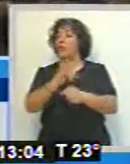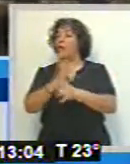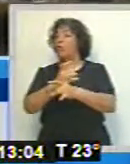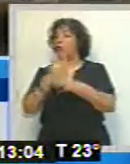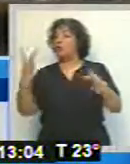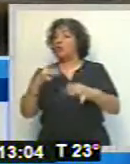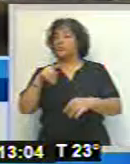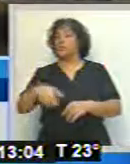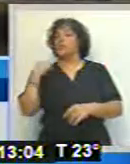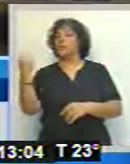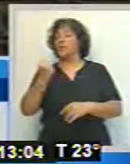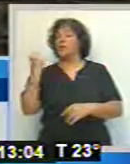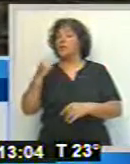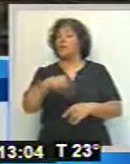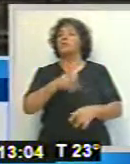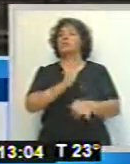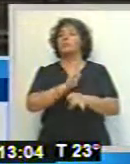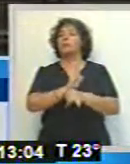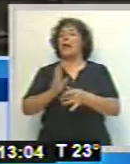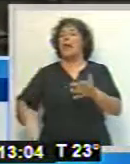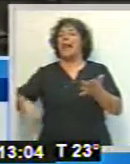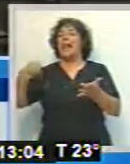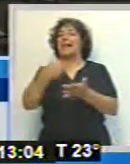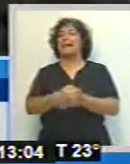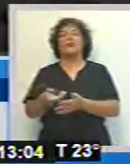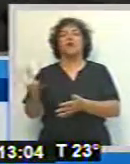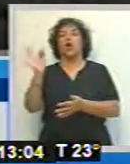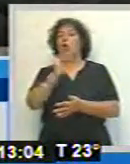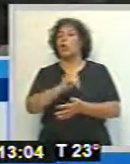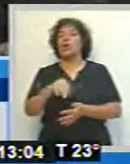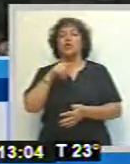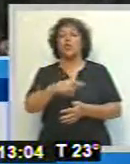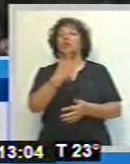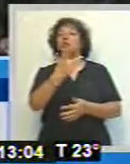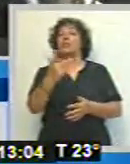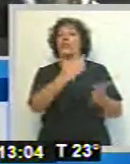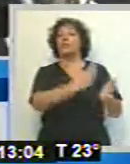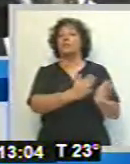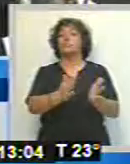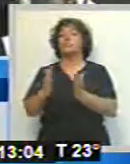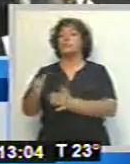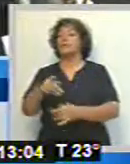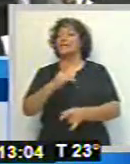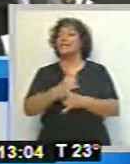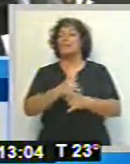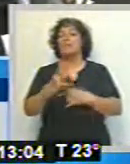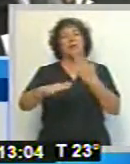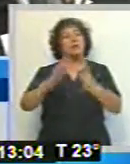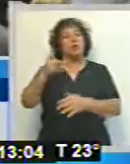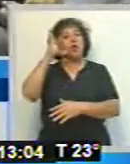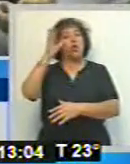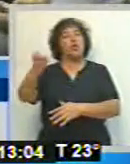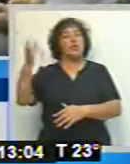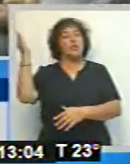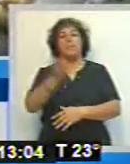en definitiva lo que significa el gasto corriente que tiene estas tres áreas casi abarcan el 80% del